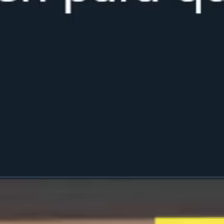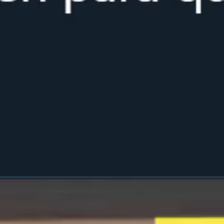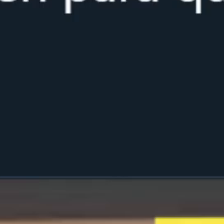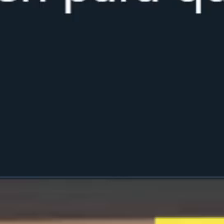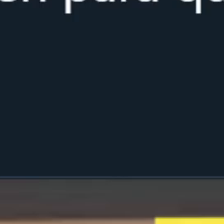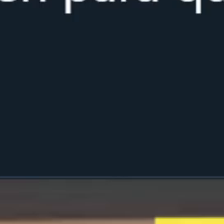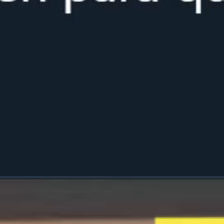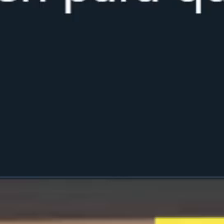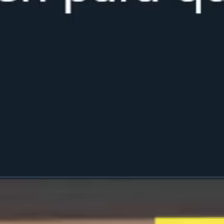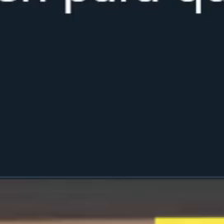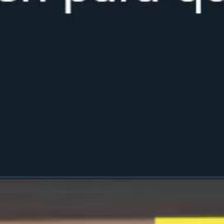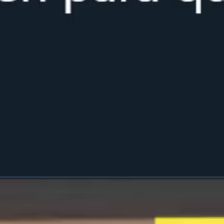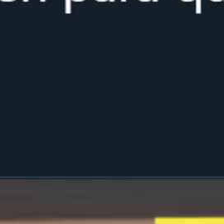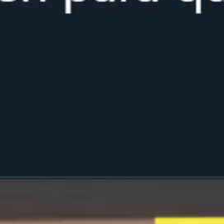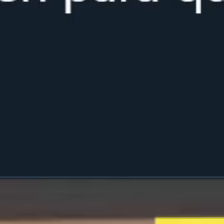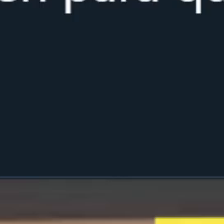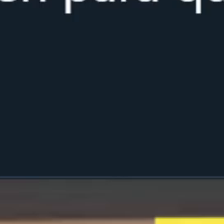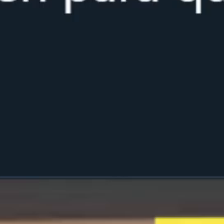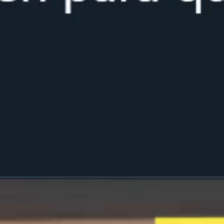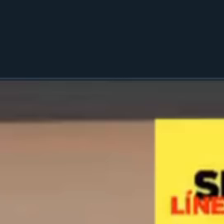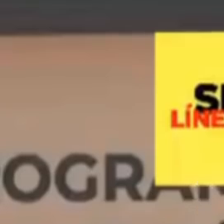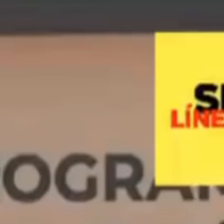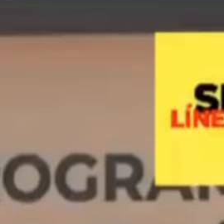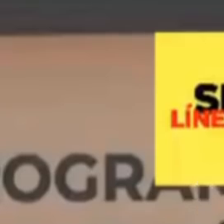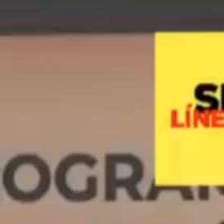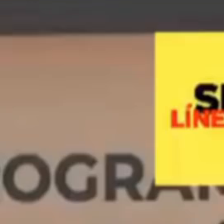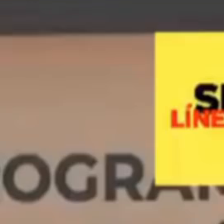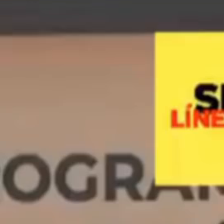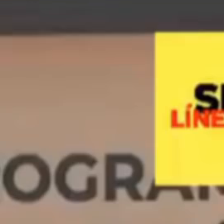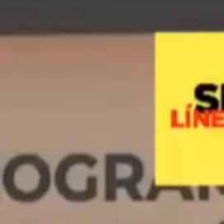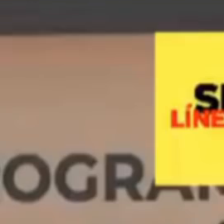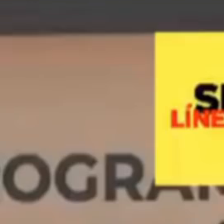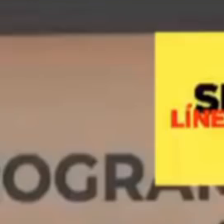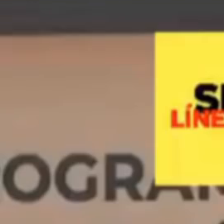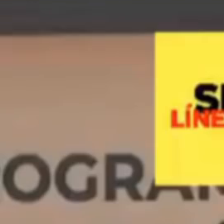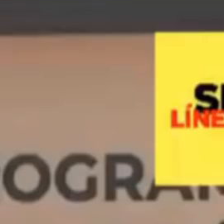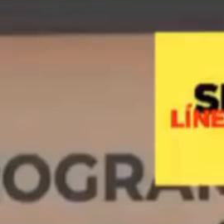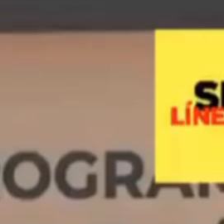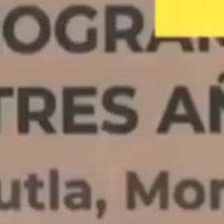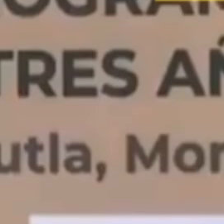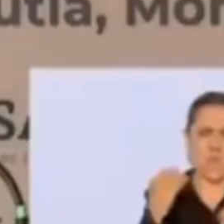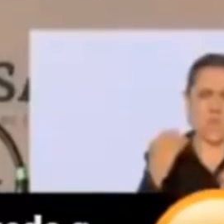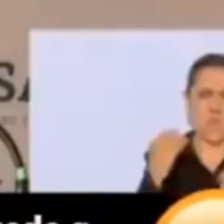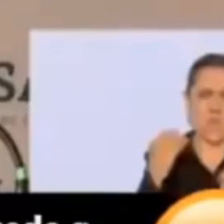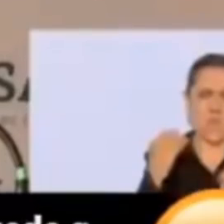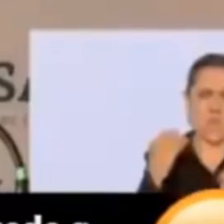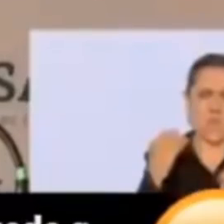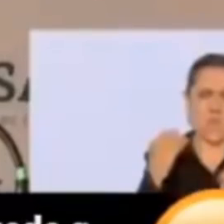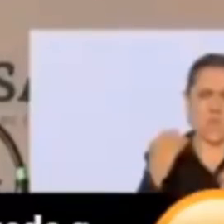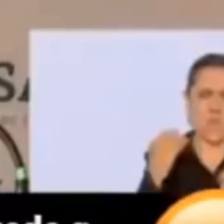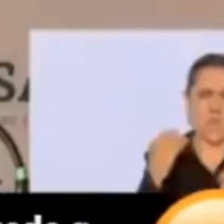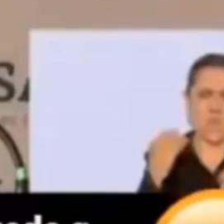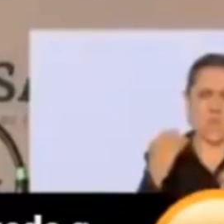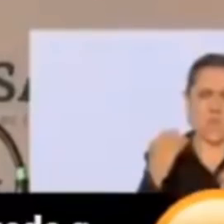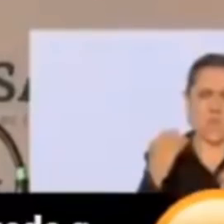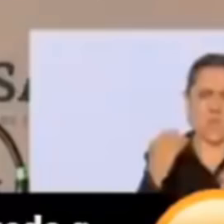mensaje que le manda el presidente López Obrador a Gilberto Lozano, que sufra las intemperies del tiempo, que se esté